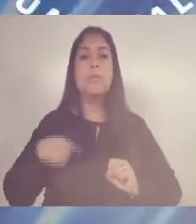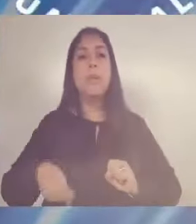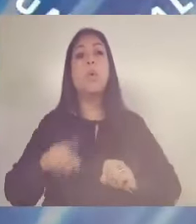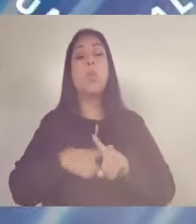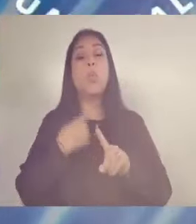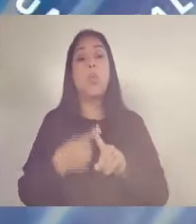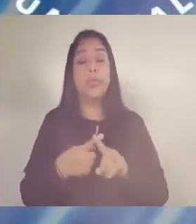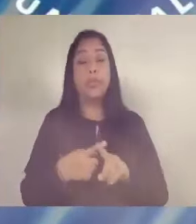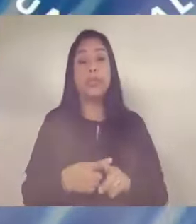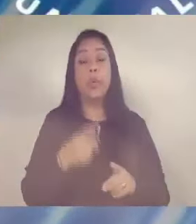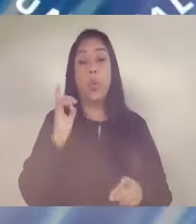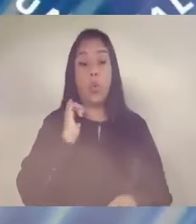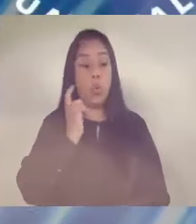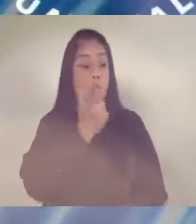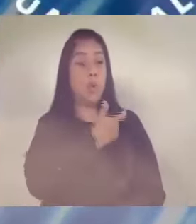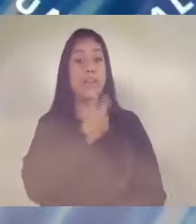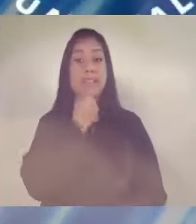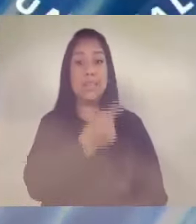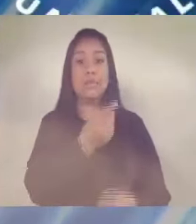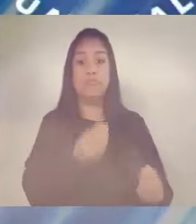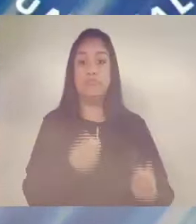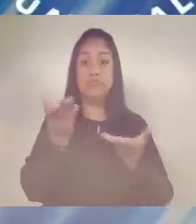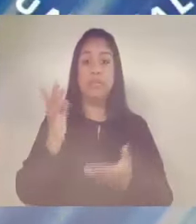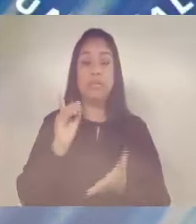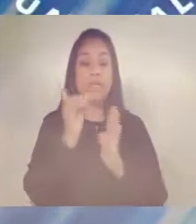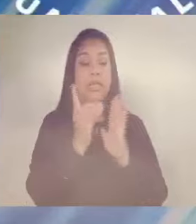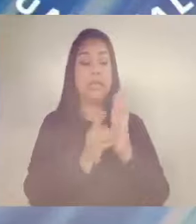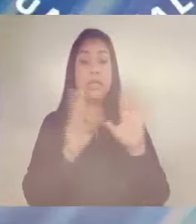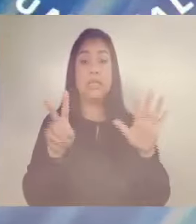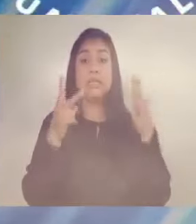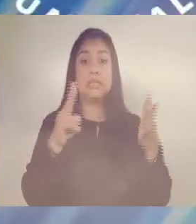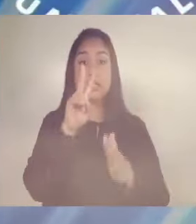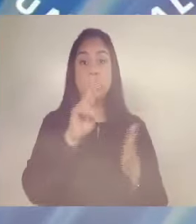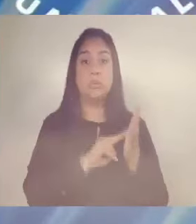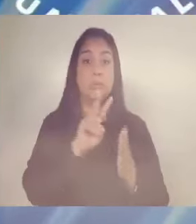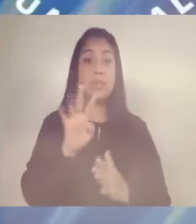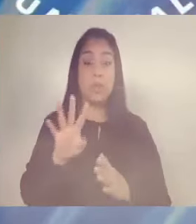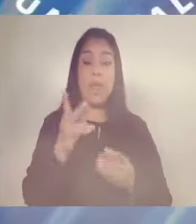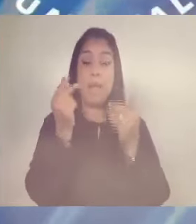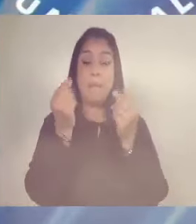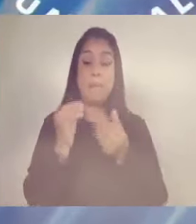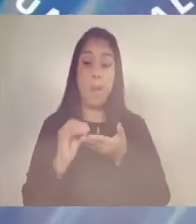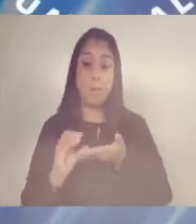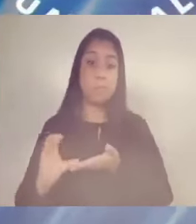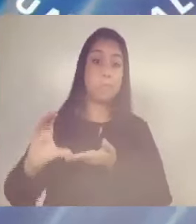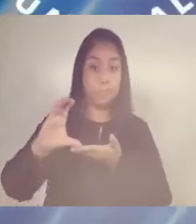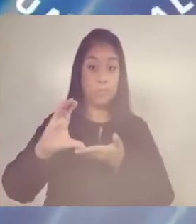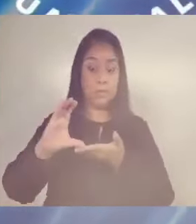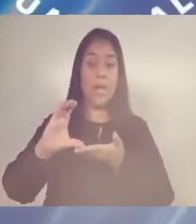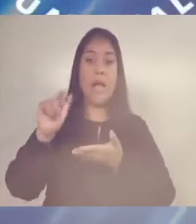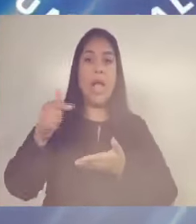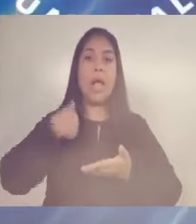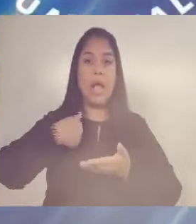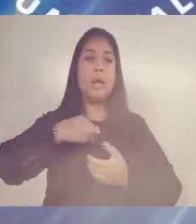el Congreso de la República pasó el decreto 17-2024, el de ampliación presupuestaria, que ya nos permite